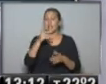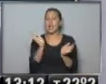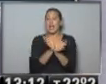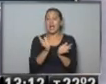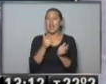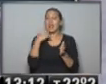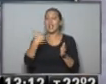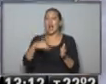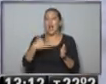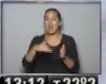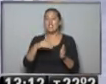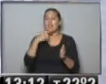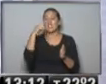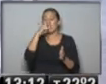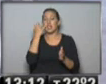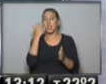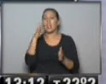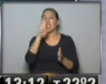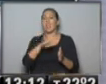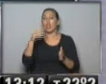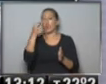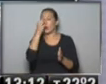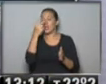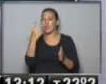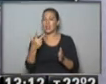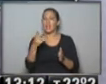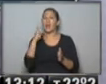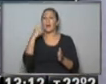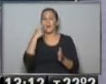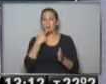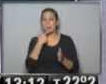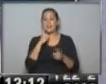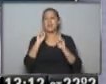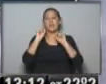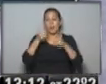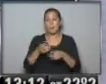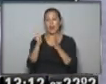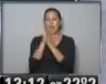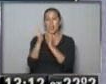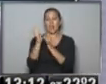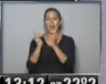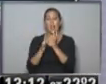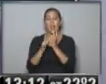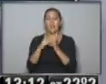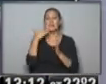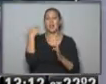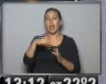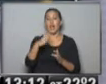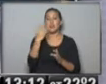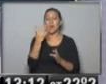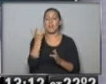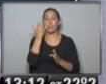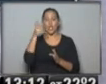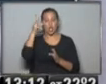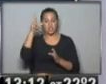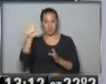523 bis, lugares donde se puede llevar ayuda para los damnificados. También se puede colaborar en la iglesia, en la calle 4 y 85, en el Club,